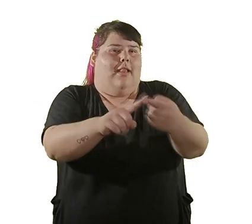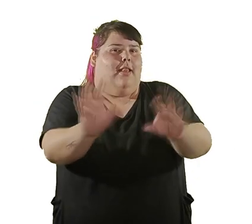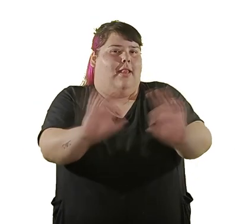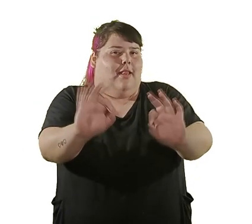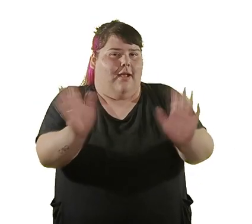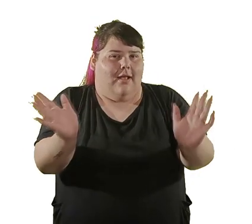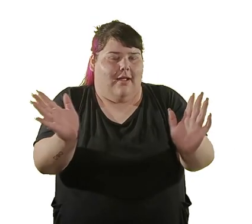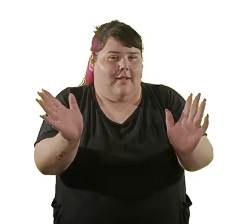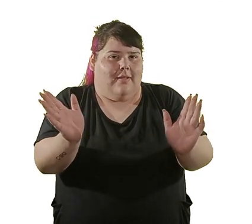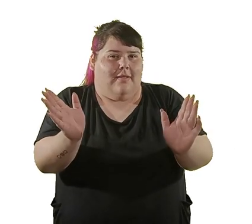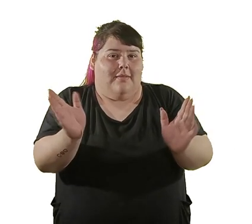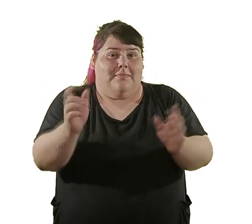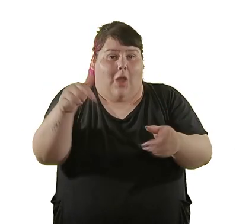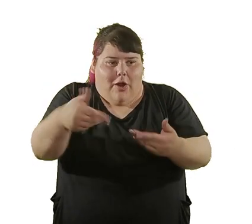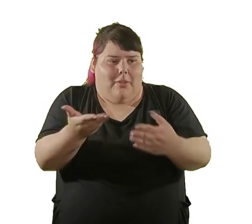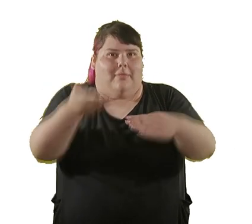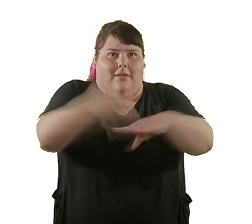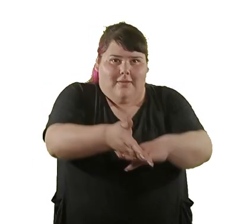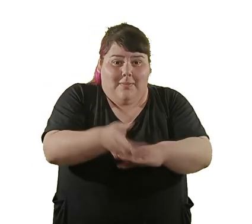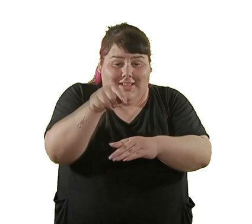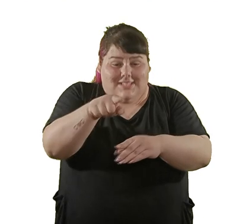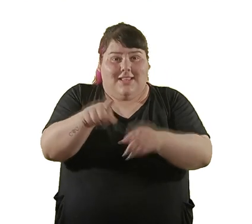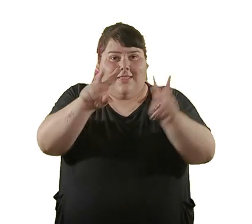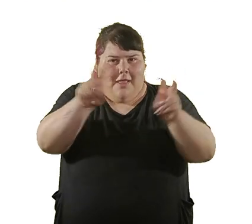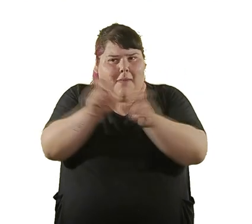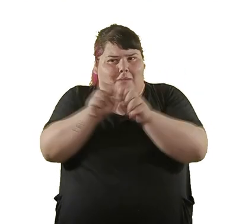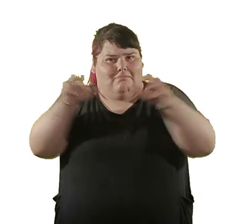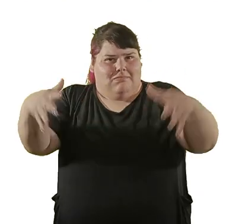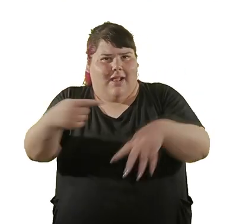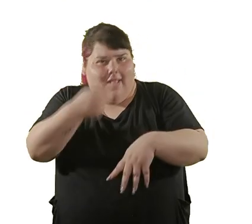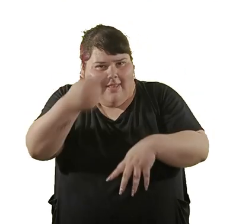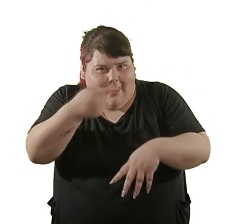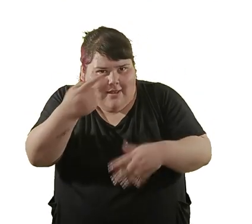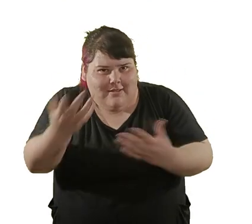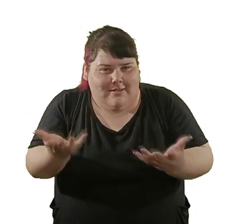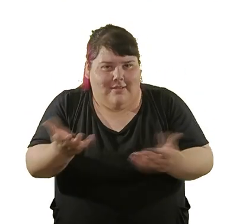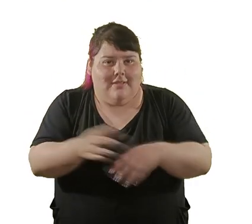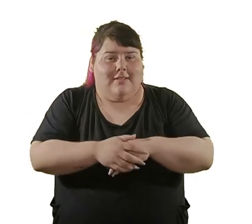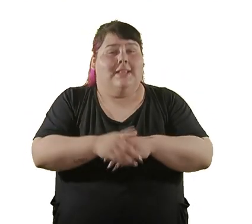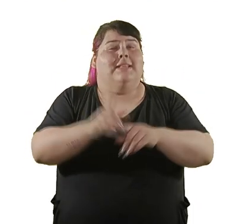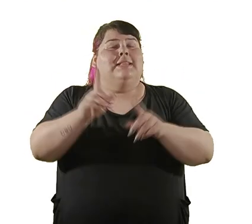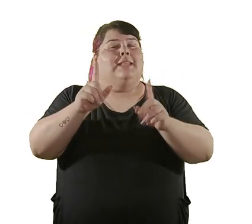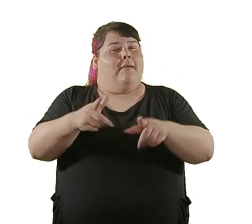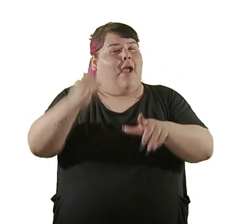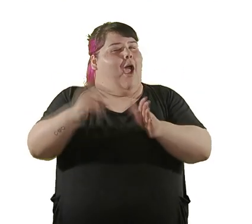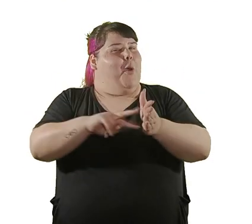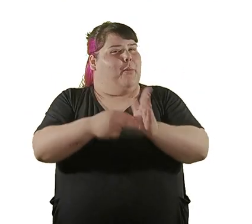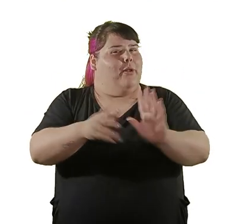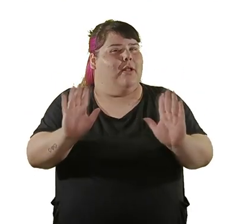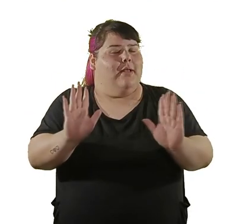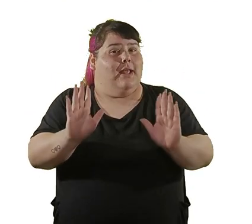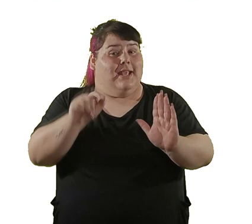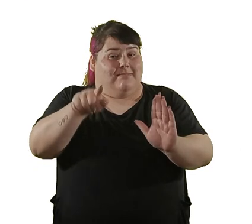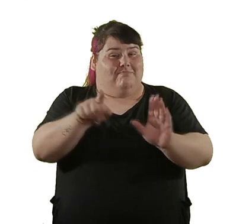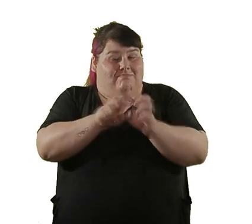que podíamos acceder en otra oportunidad. Entonces, eso de la masividad es interesante, puede llegar a mucha gente. Tienen también el problema de que al